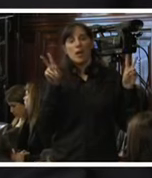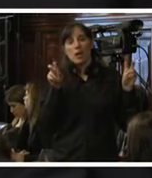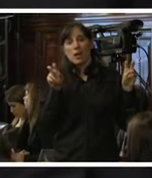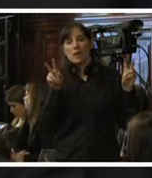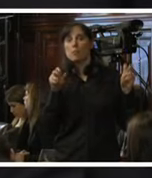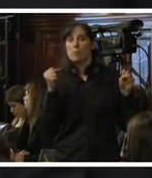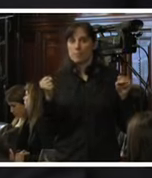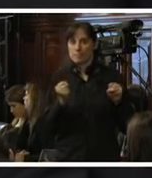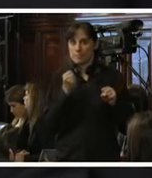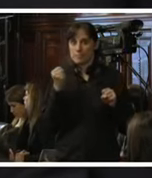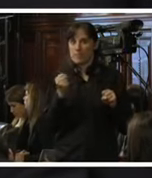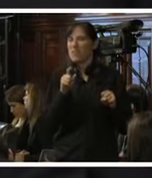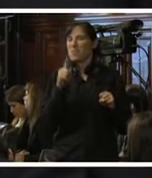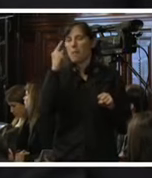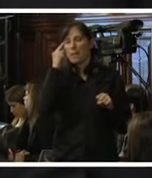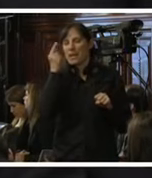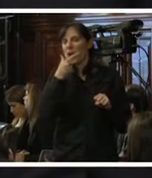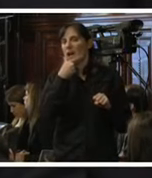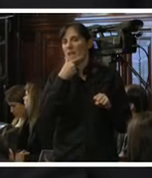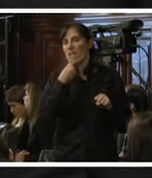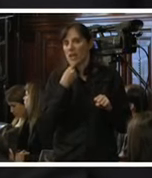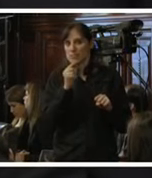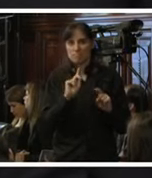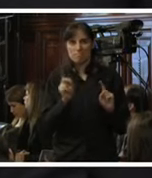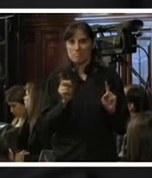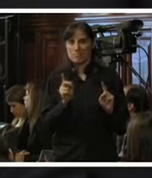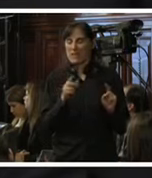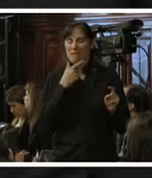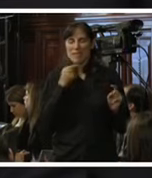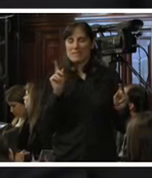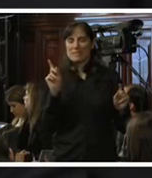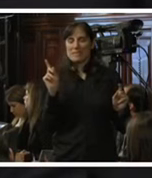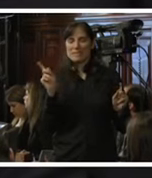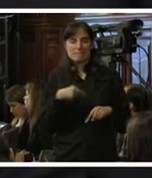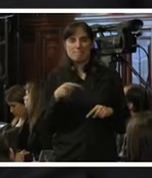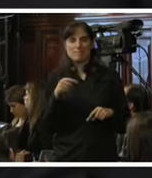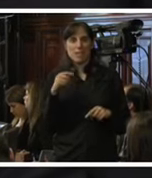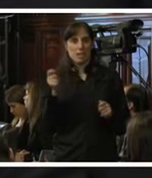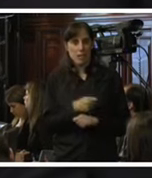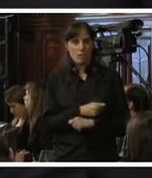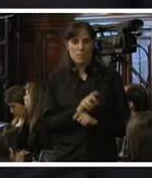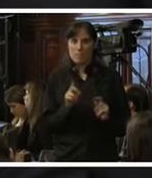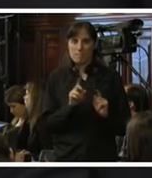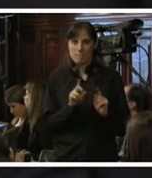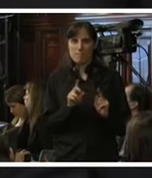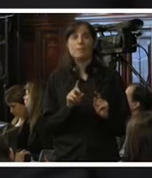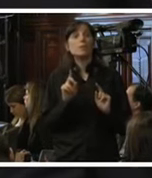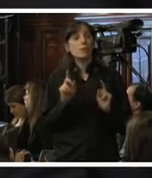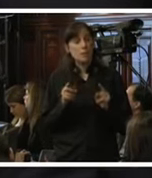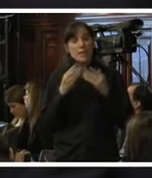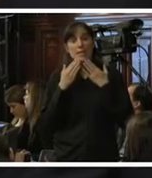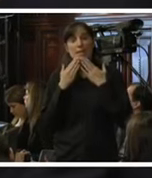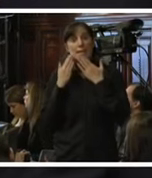que tener en cuenta que no es tan fácil como implementar nomás a través de propuesta legislativa. A la vez, como mi